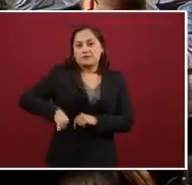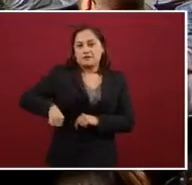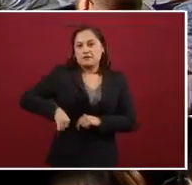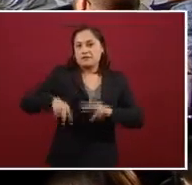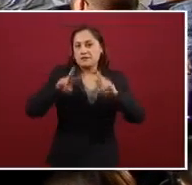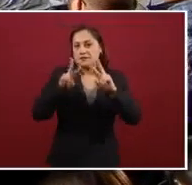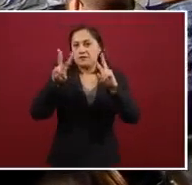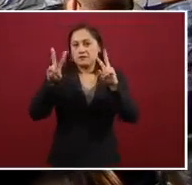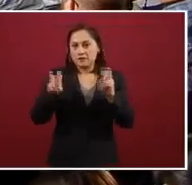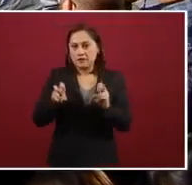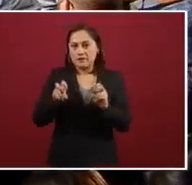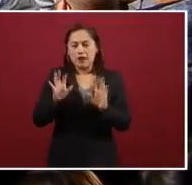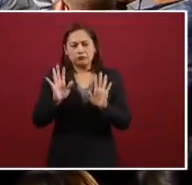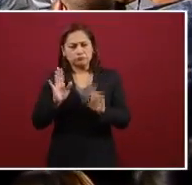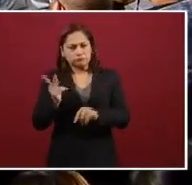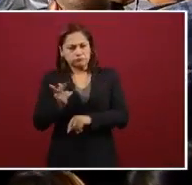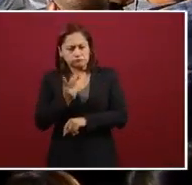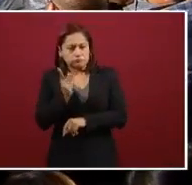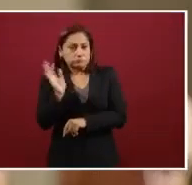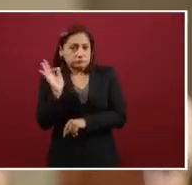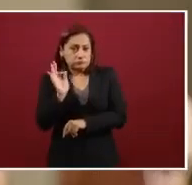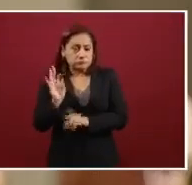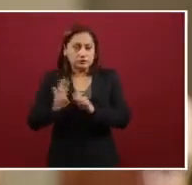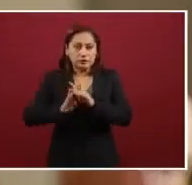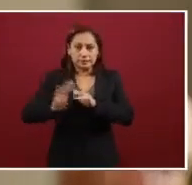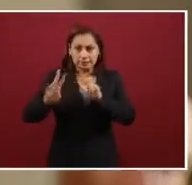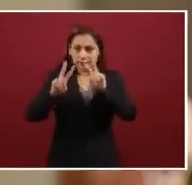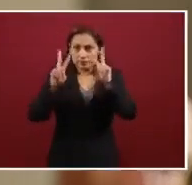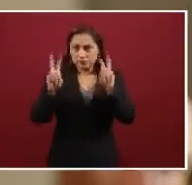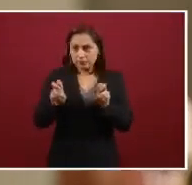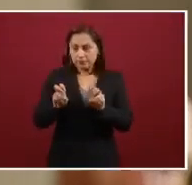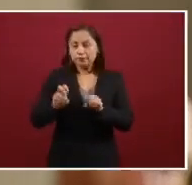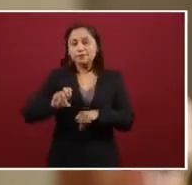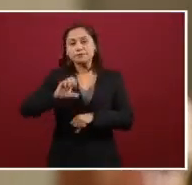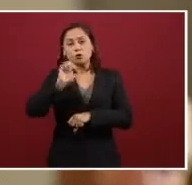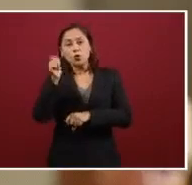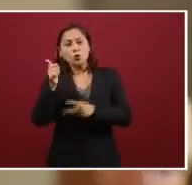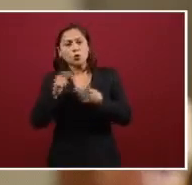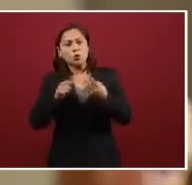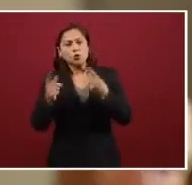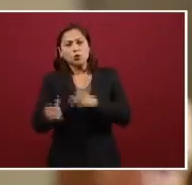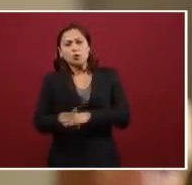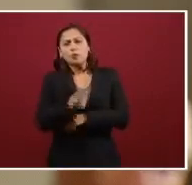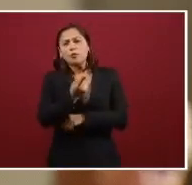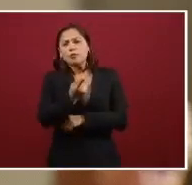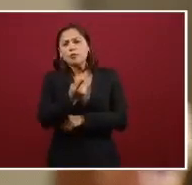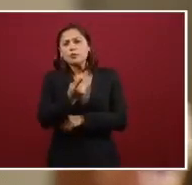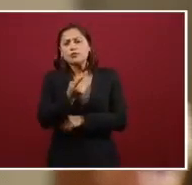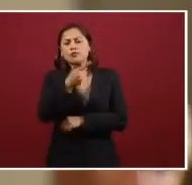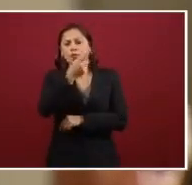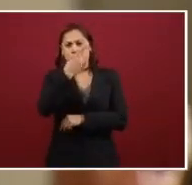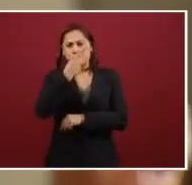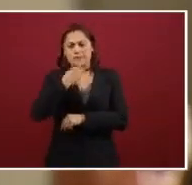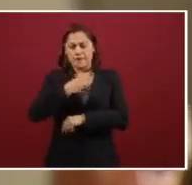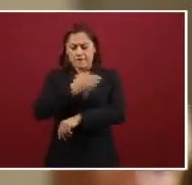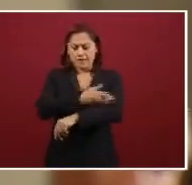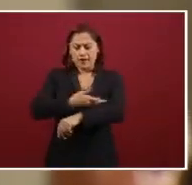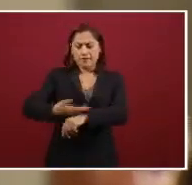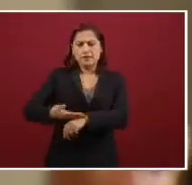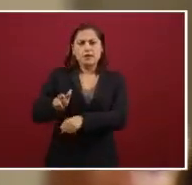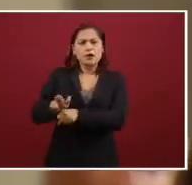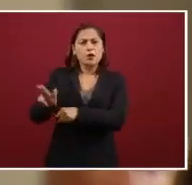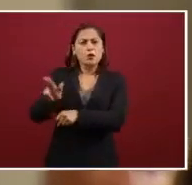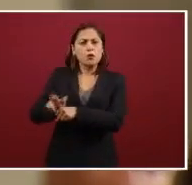migración. Y esto junto con otra pregunta, ahorita mencionó algo de una familia hondureña. Si existe